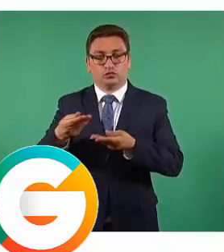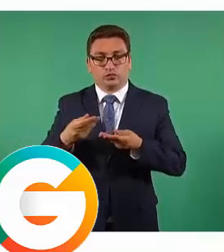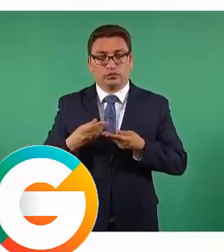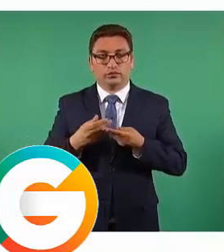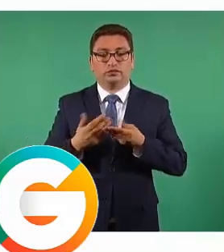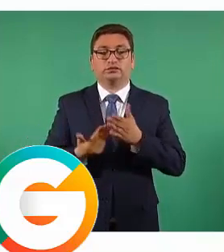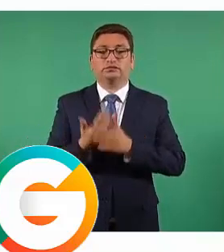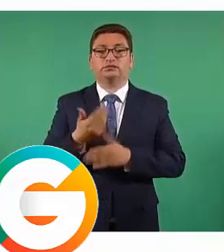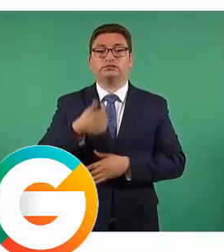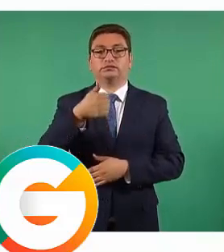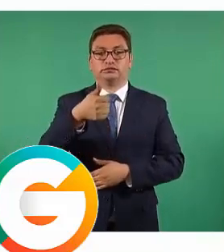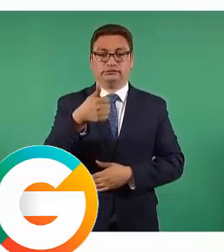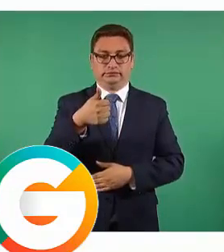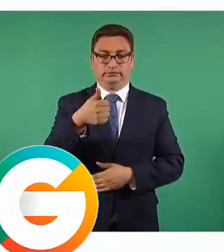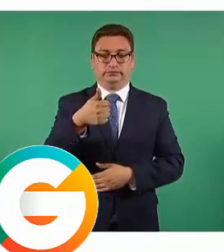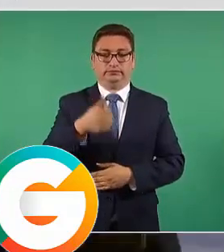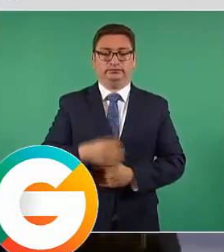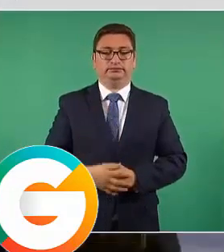6,